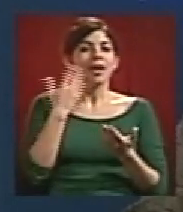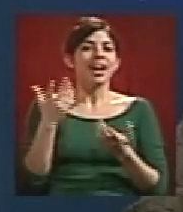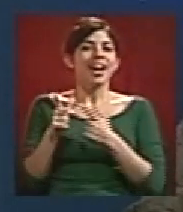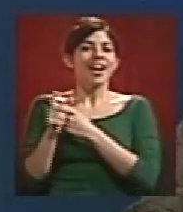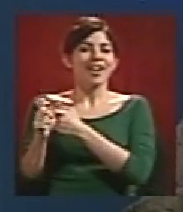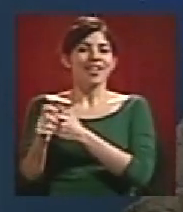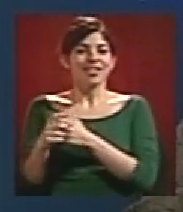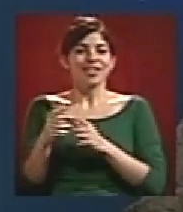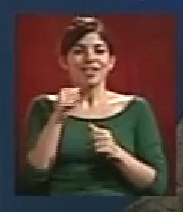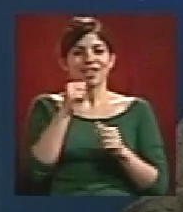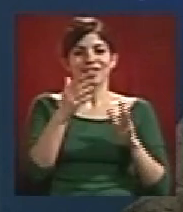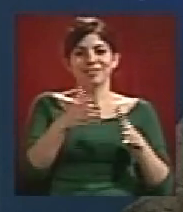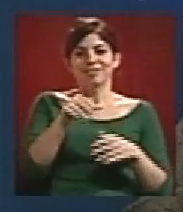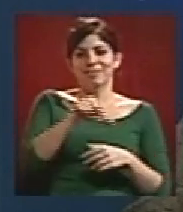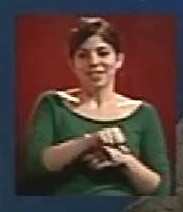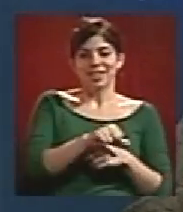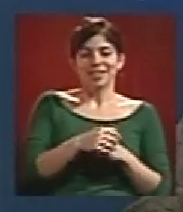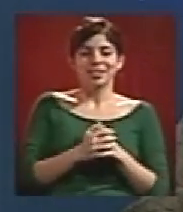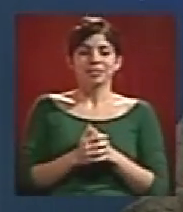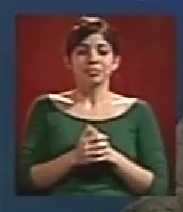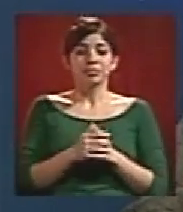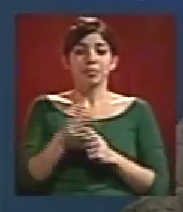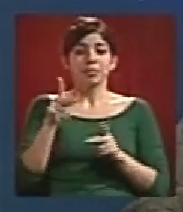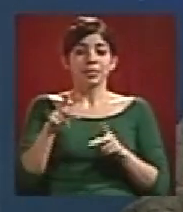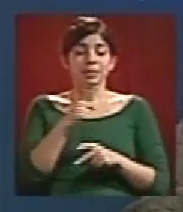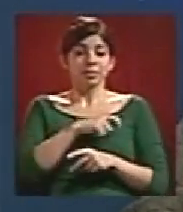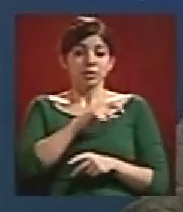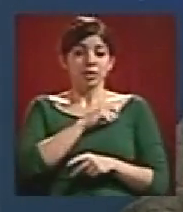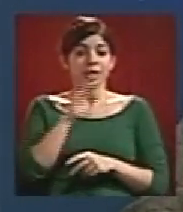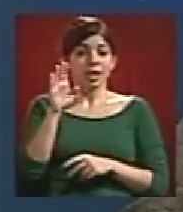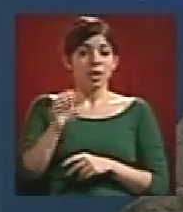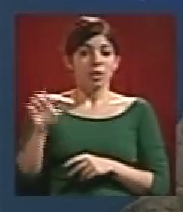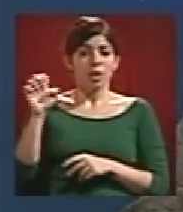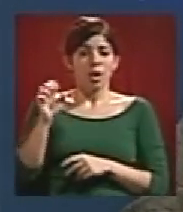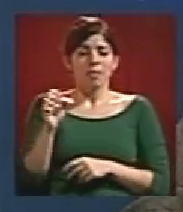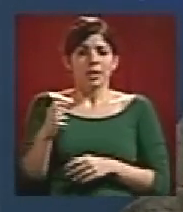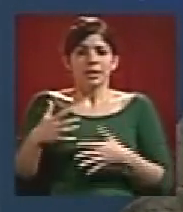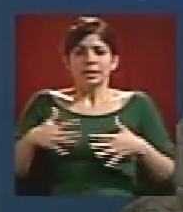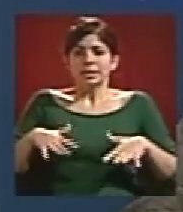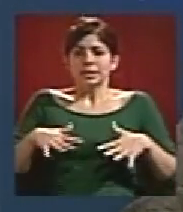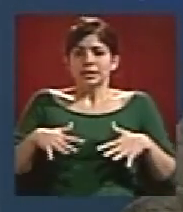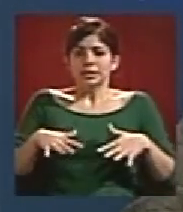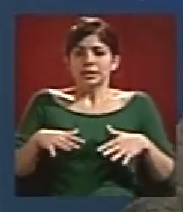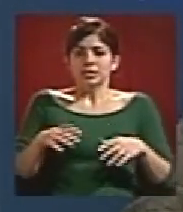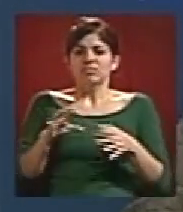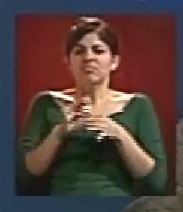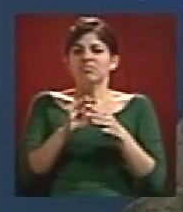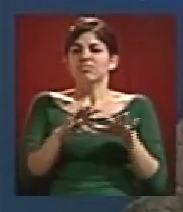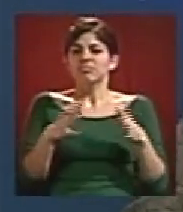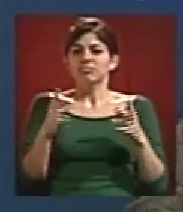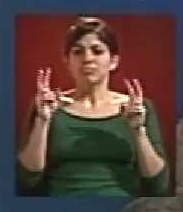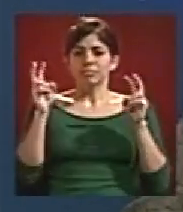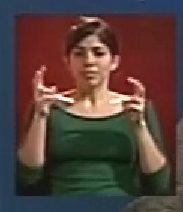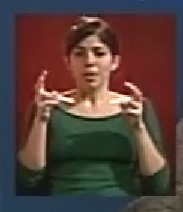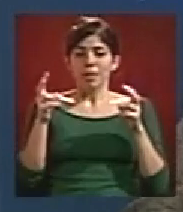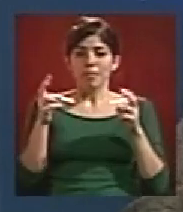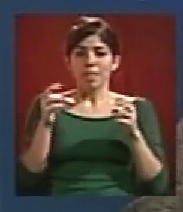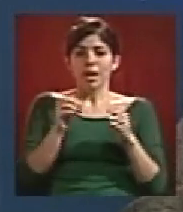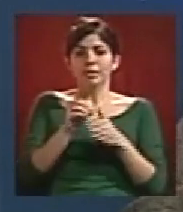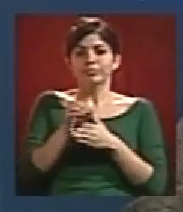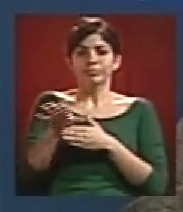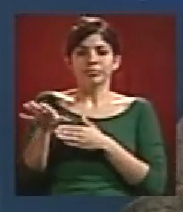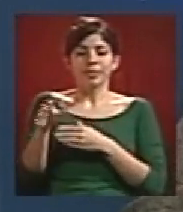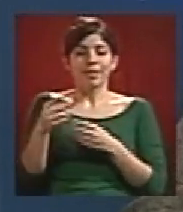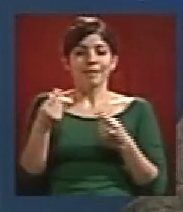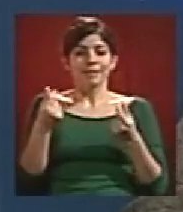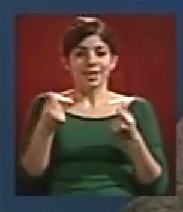¿verdad? Los españoles y los europeos que están muy nerviosos con el tema del contagio